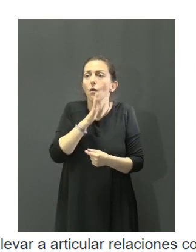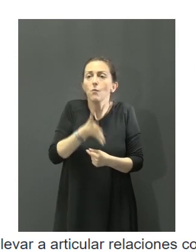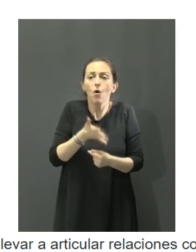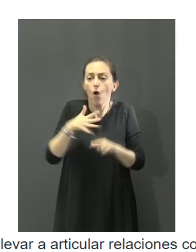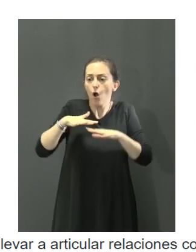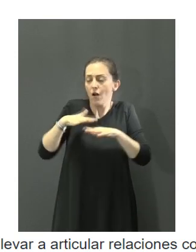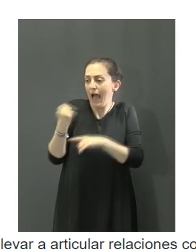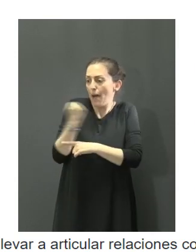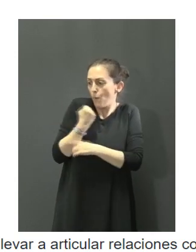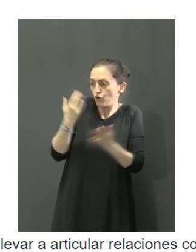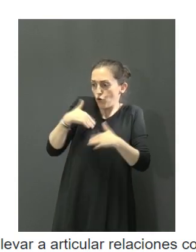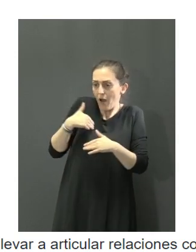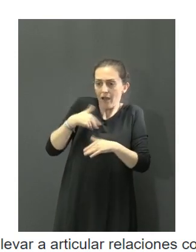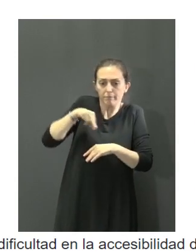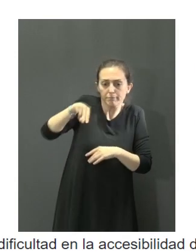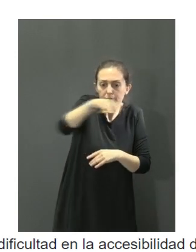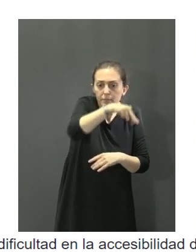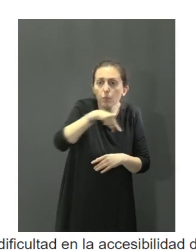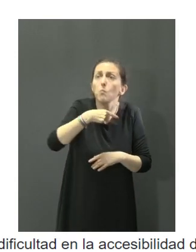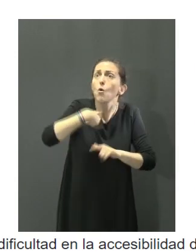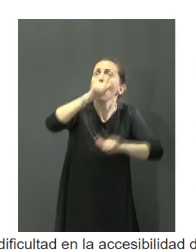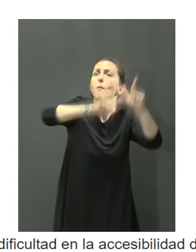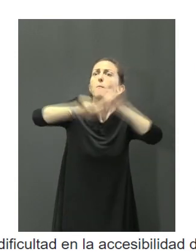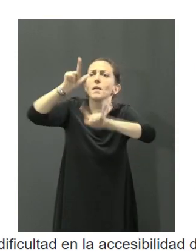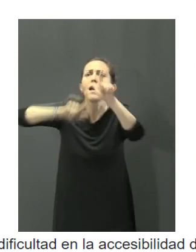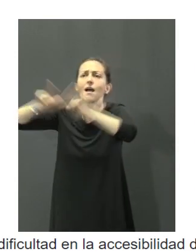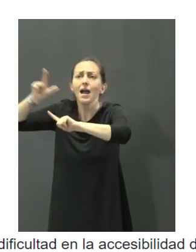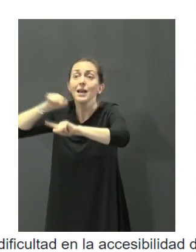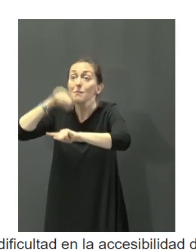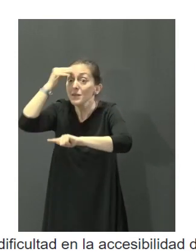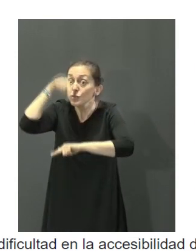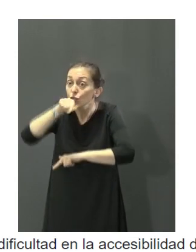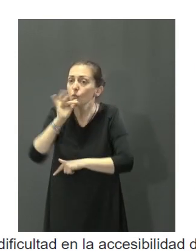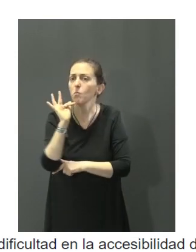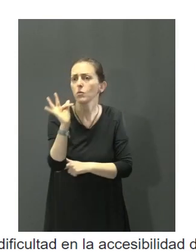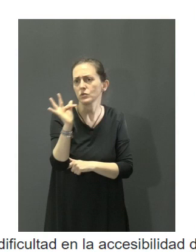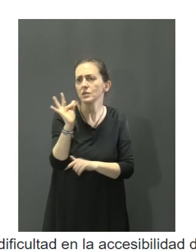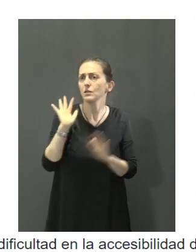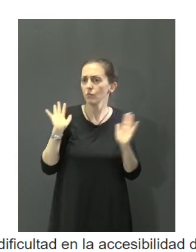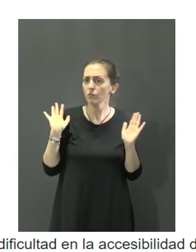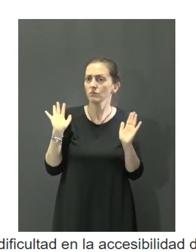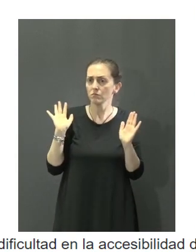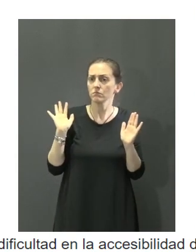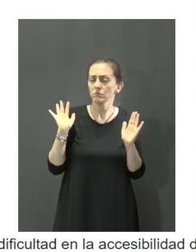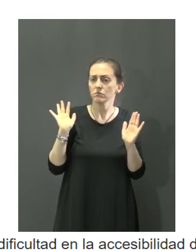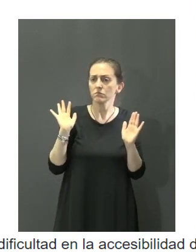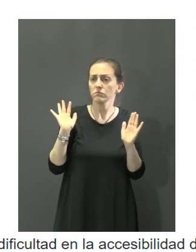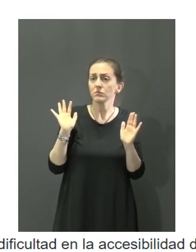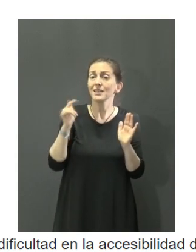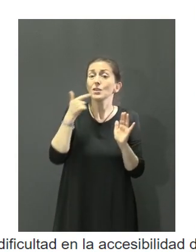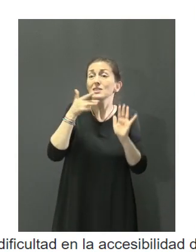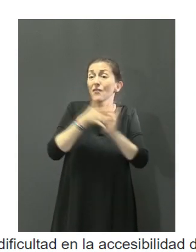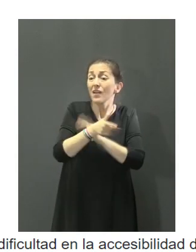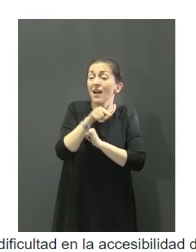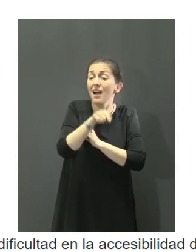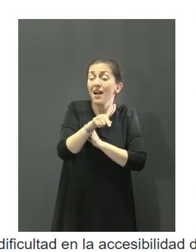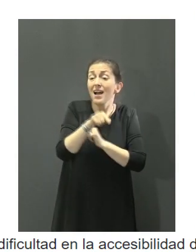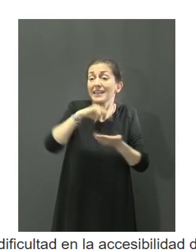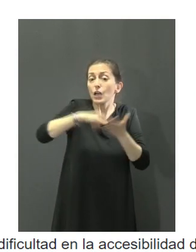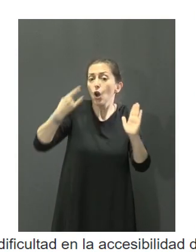de apoyo, y creo que puede ser bueno, pues algo positivo, y desde luego hay toda esa parte que se